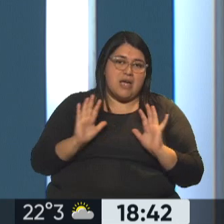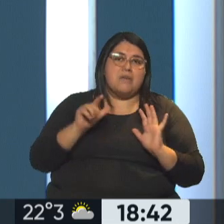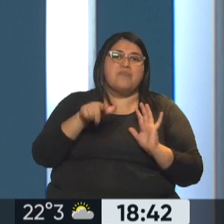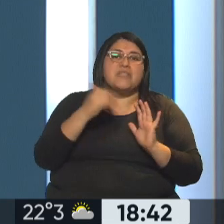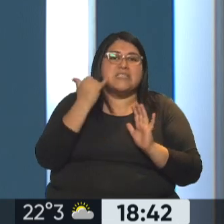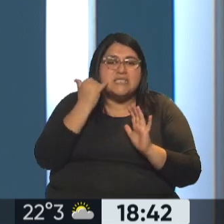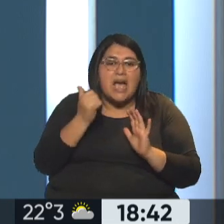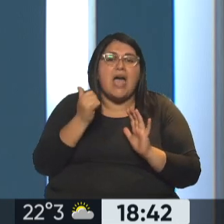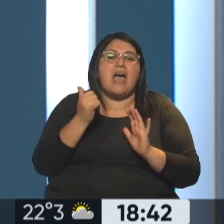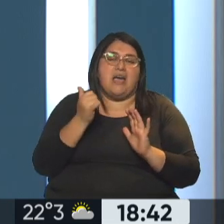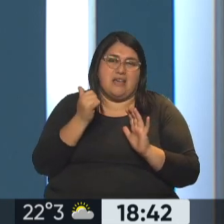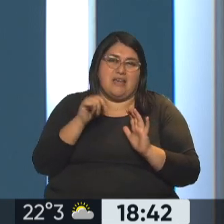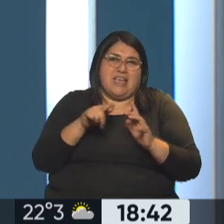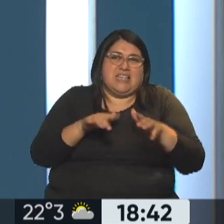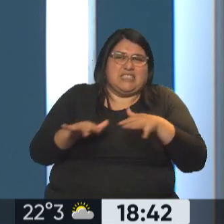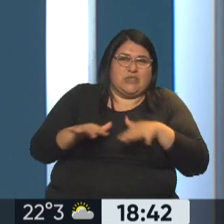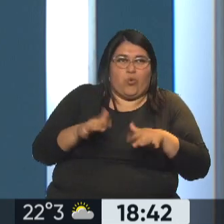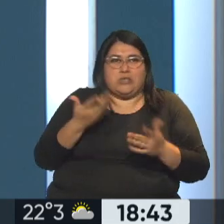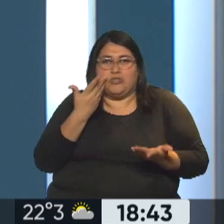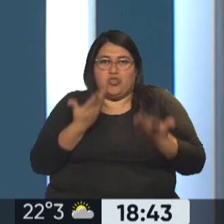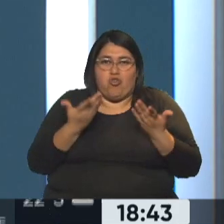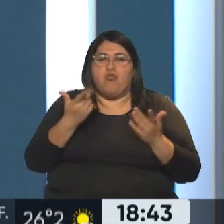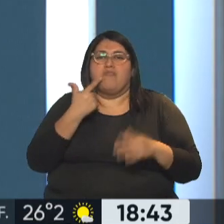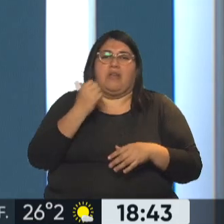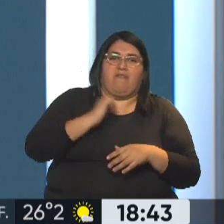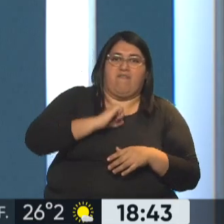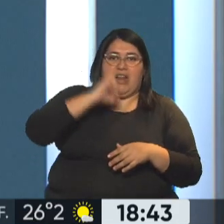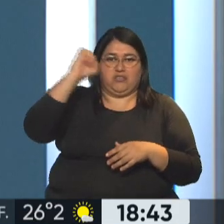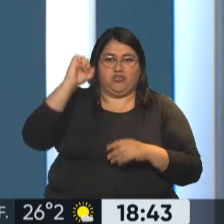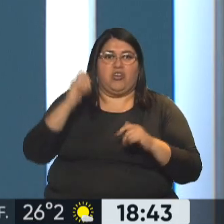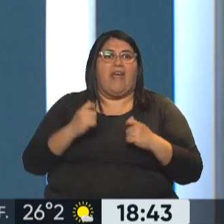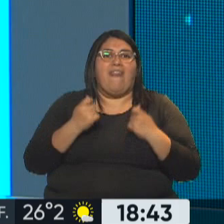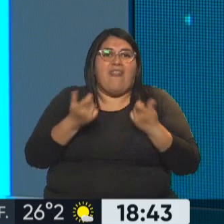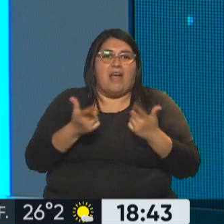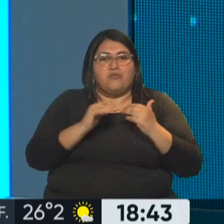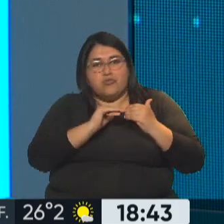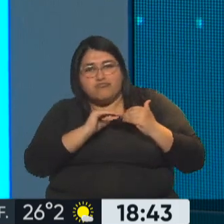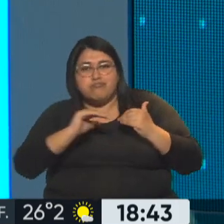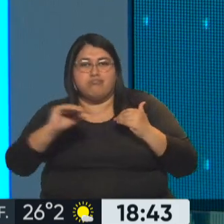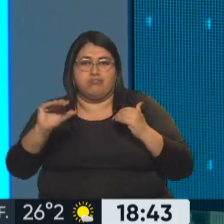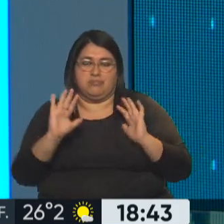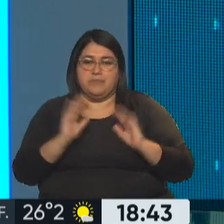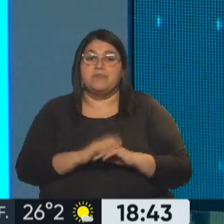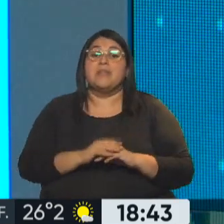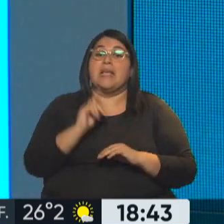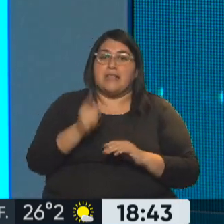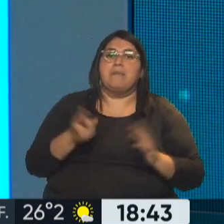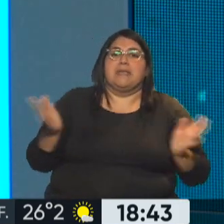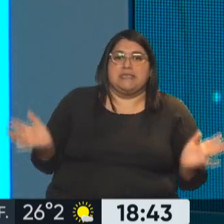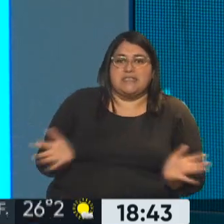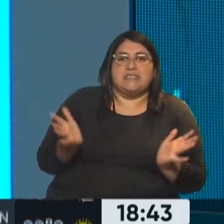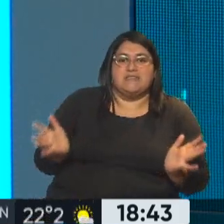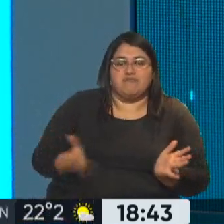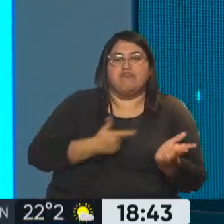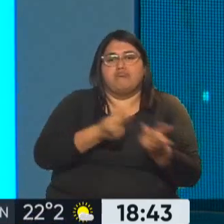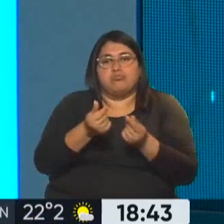a paliar esta situación inflacionaria, generando estabilidad. Sí, y se supone que también estimula el consumo, porque a último momento